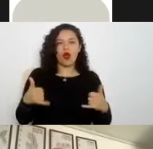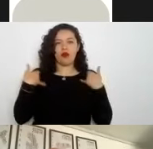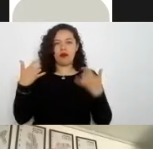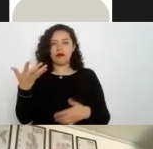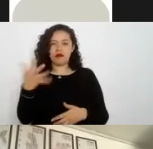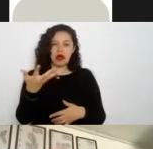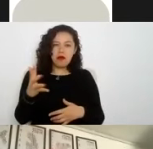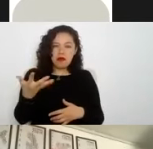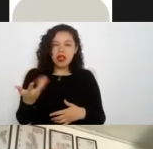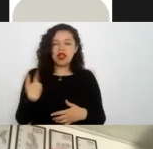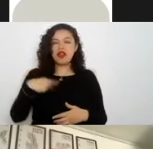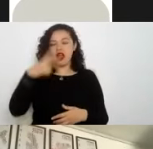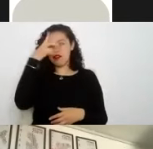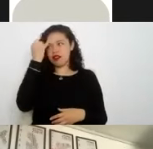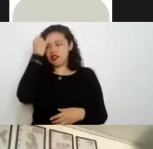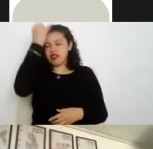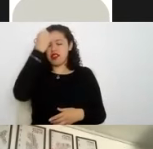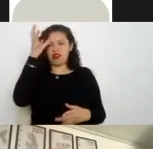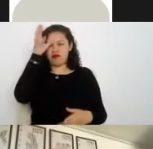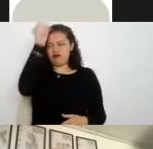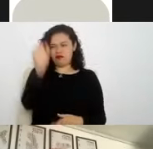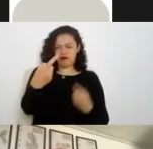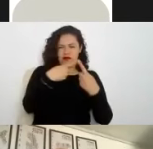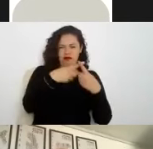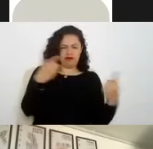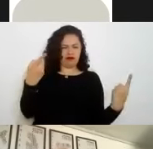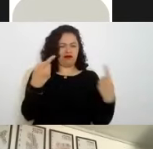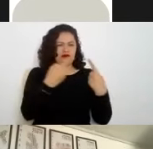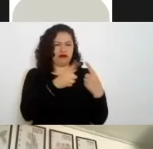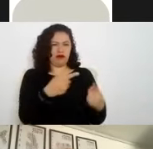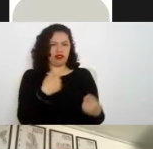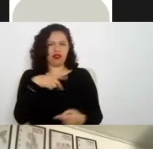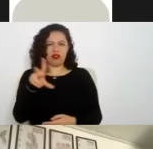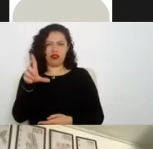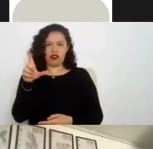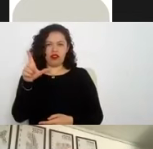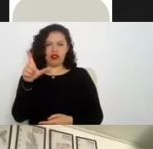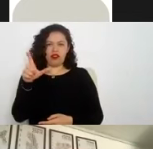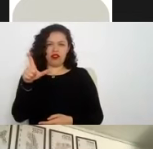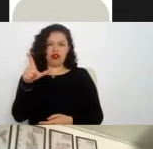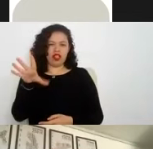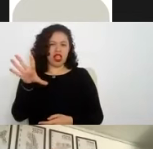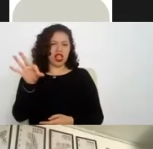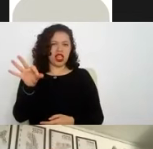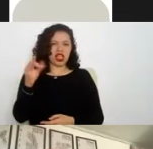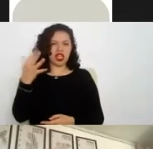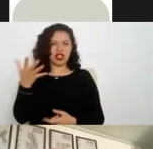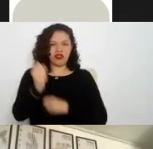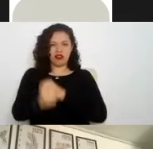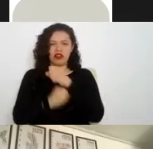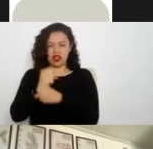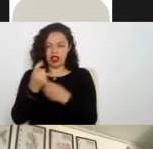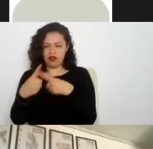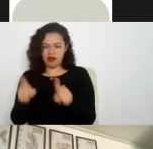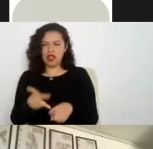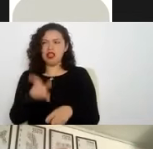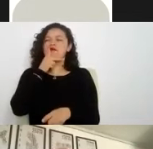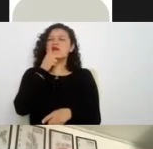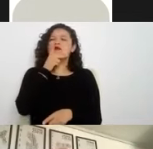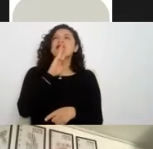ellos es diferente a la mía. Yo tengo 35 años, pero bueno, es diferente a la mía, es diferente a la de mis papás, a los